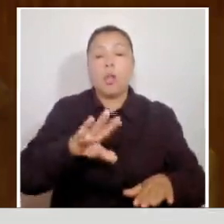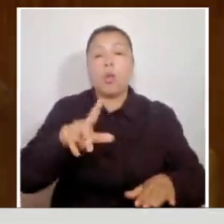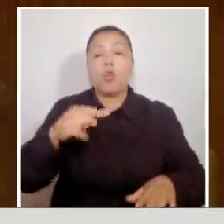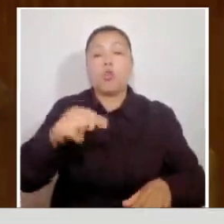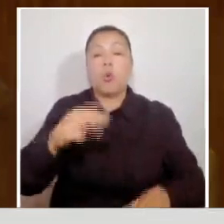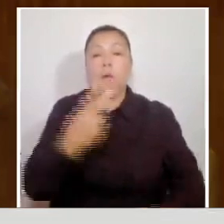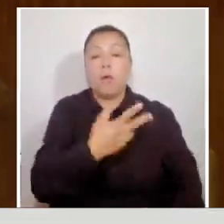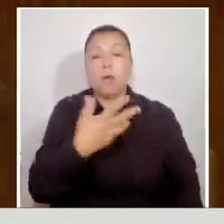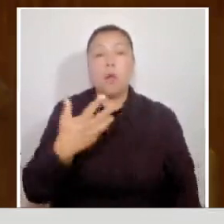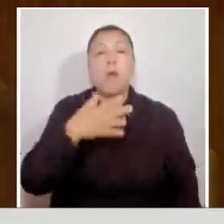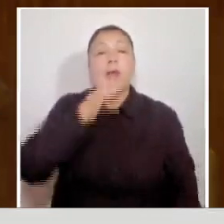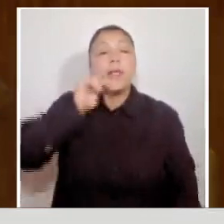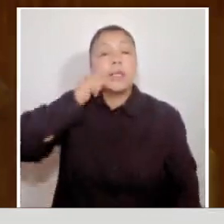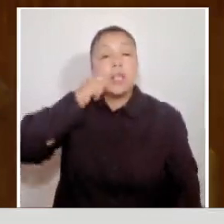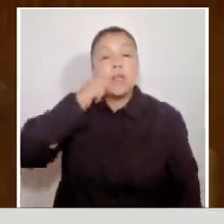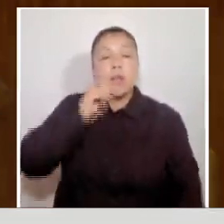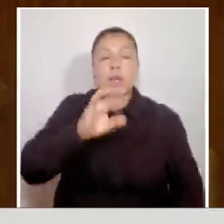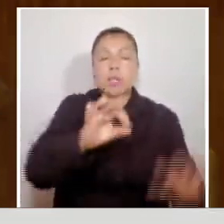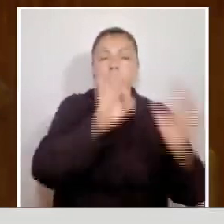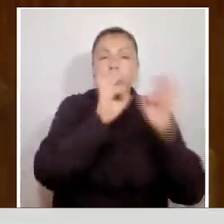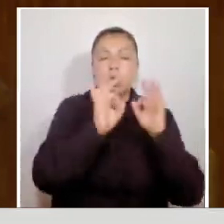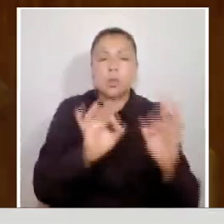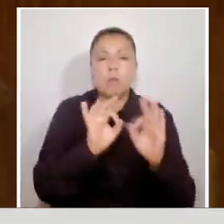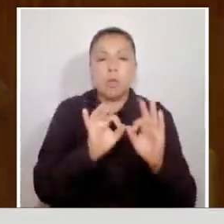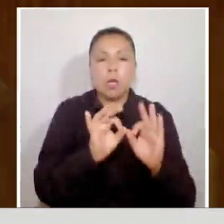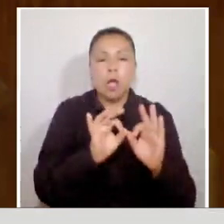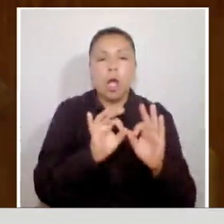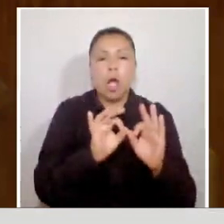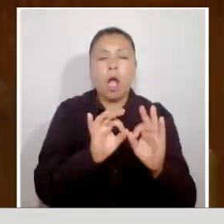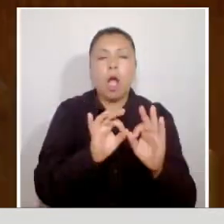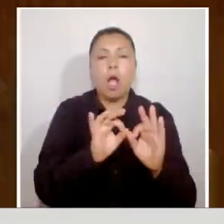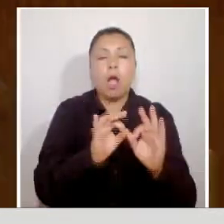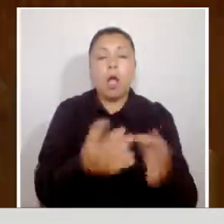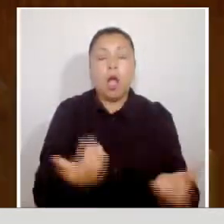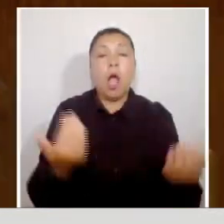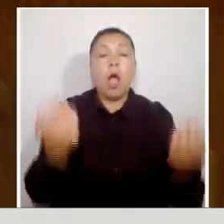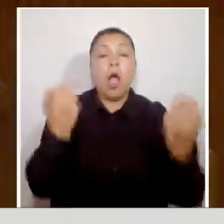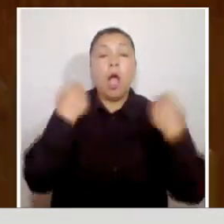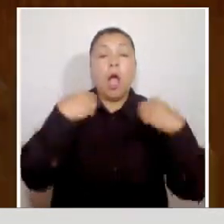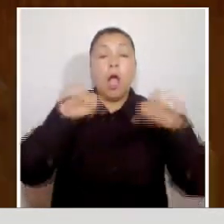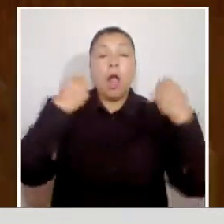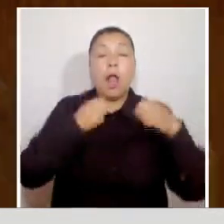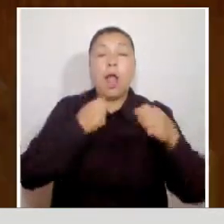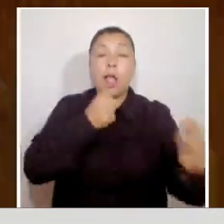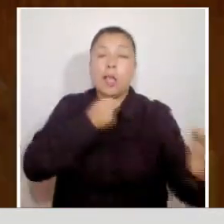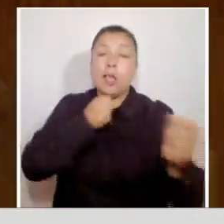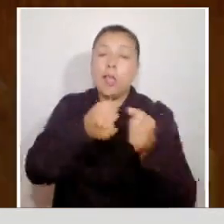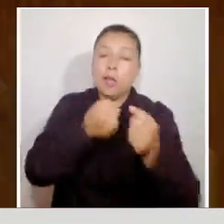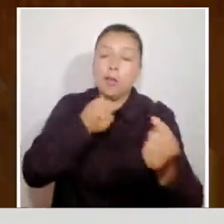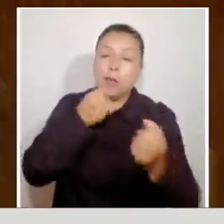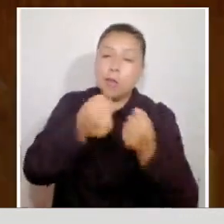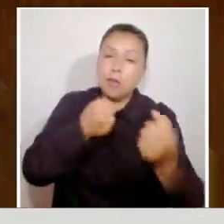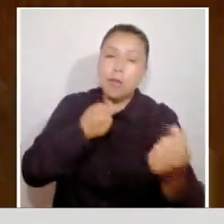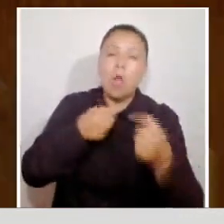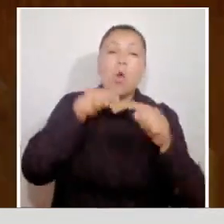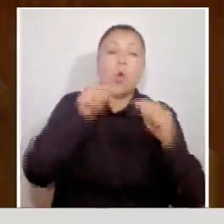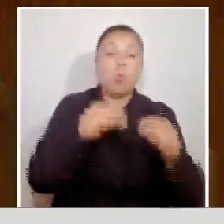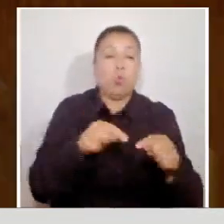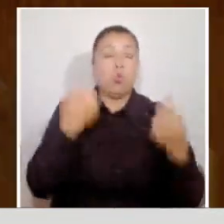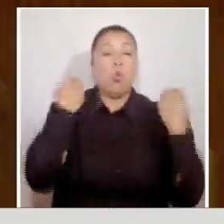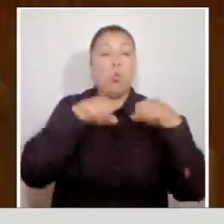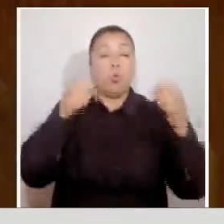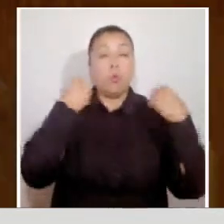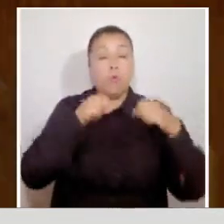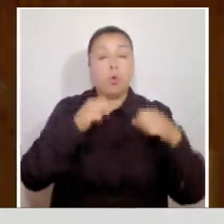se refiere específicamente a la disciplina conocida como kickboxing señalando que se trata de un deporte de combate que puede